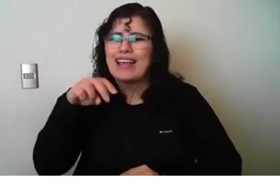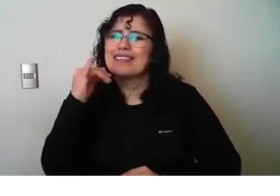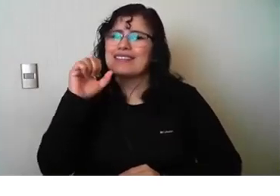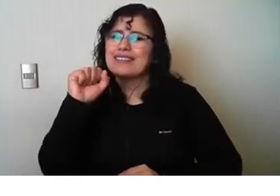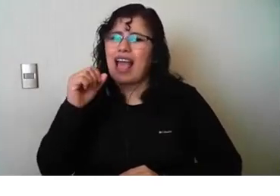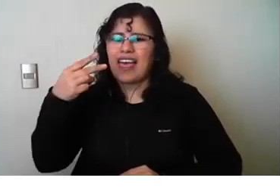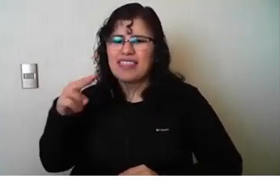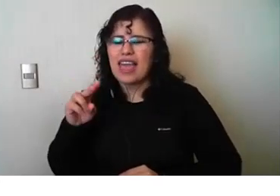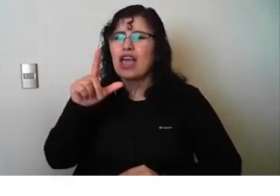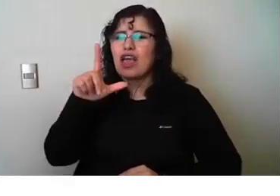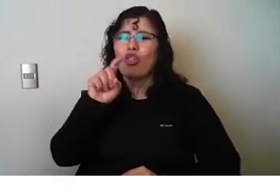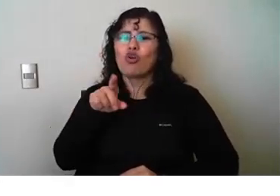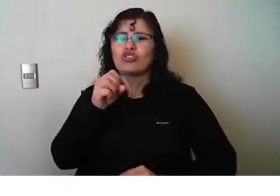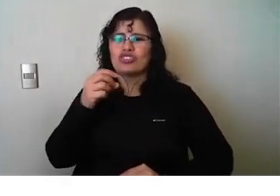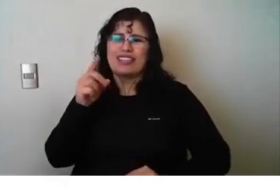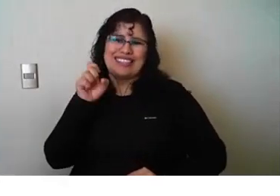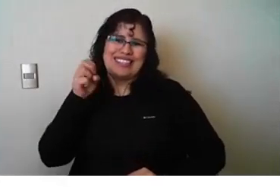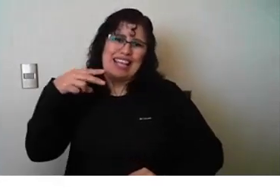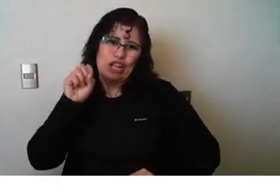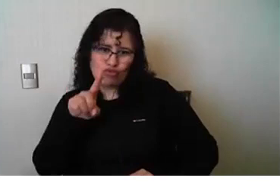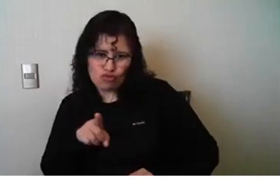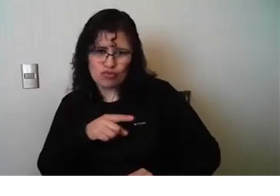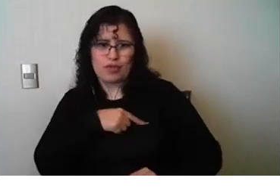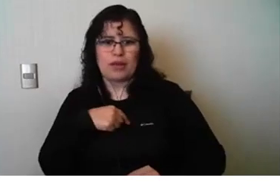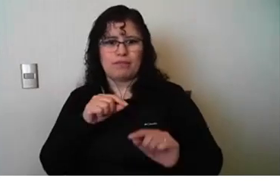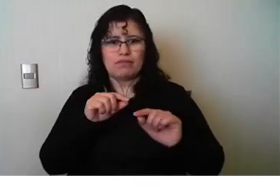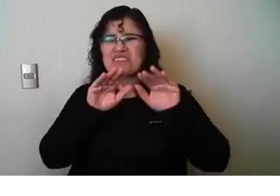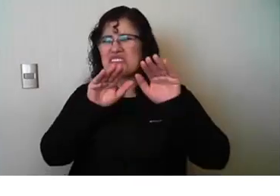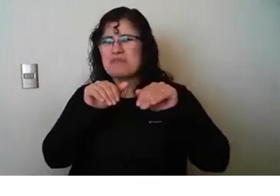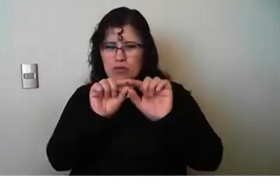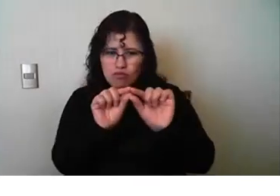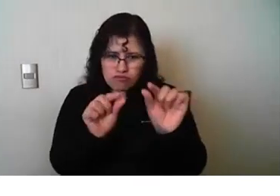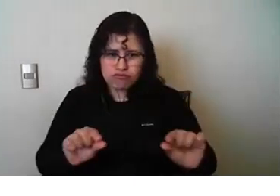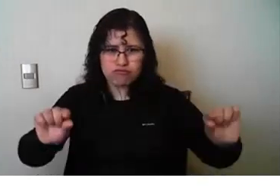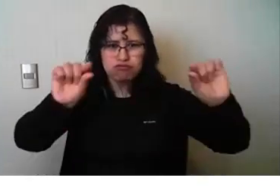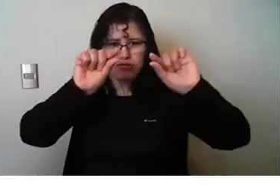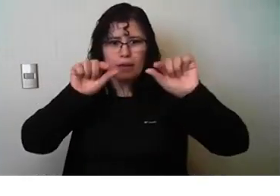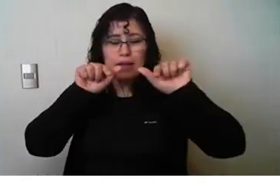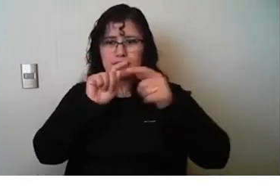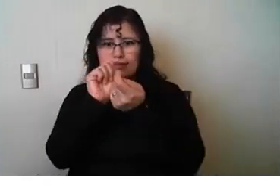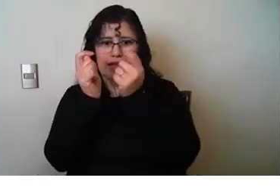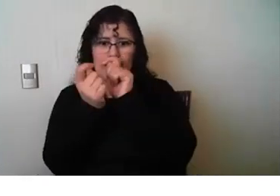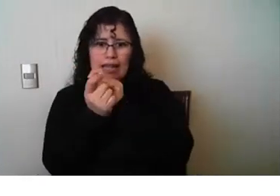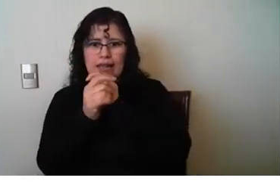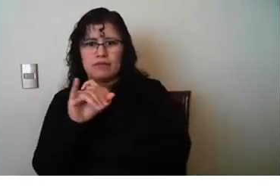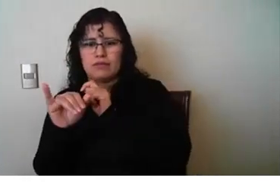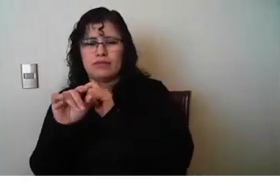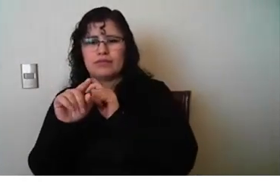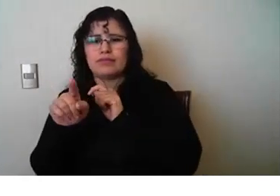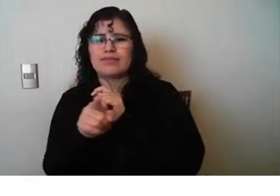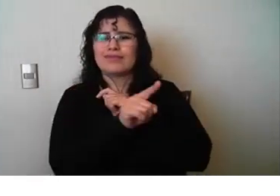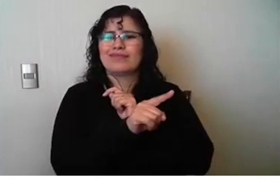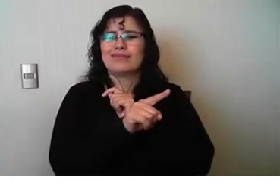que está aquí, es esto que está acá, se transforma en el seno